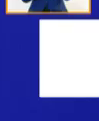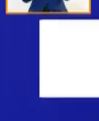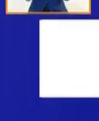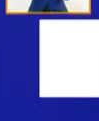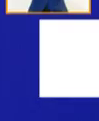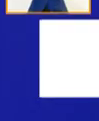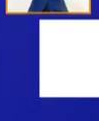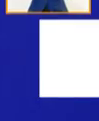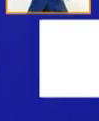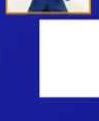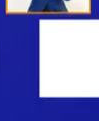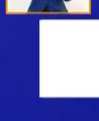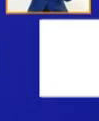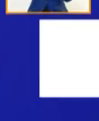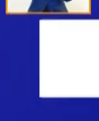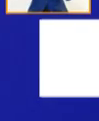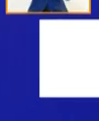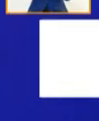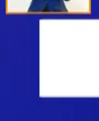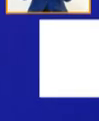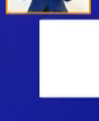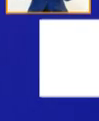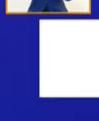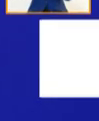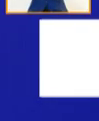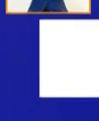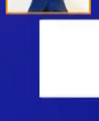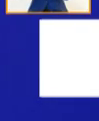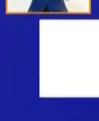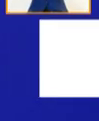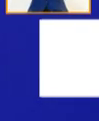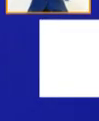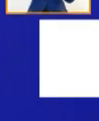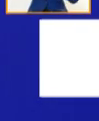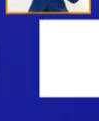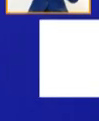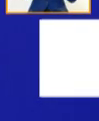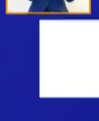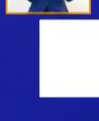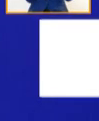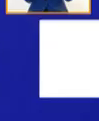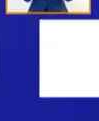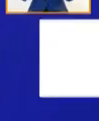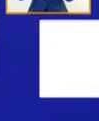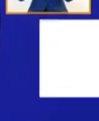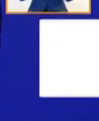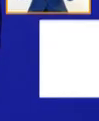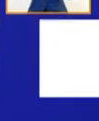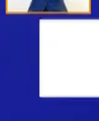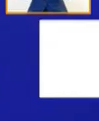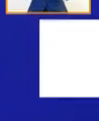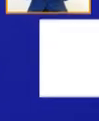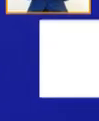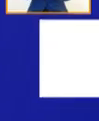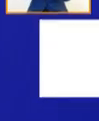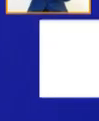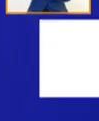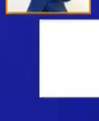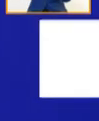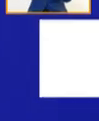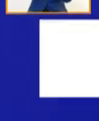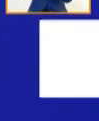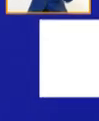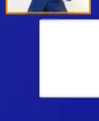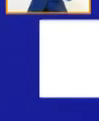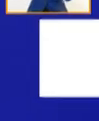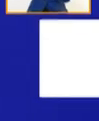ciencia, trabajadores en diferentes ramas de la economía, con éxito y además con un reconocimiento, con